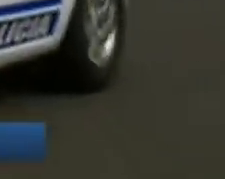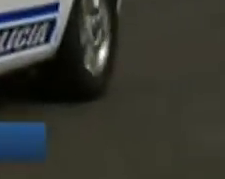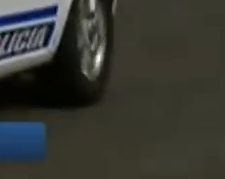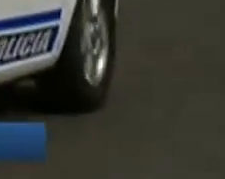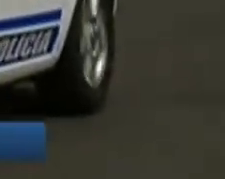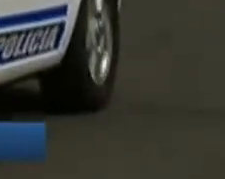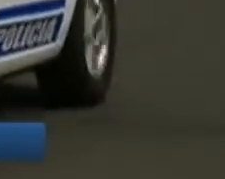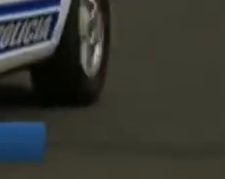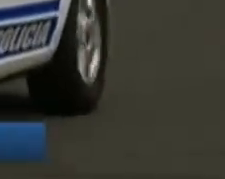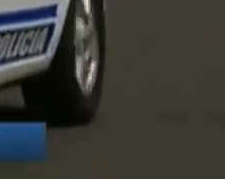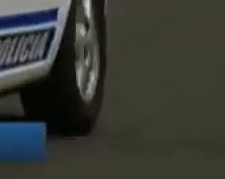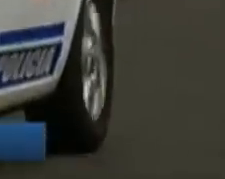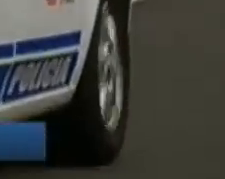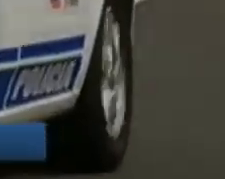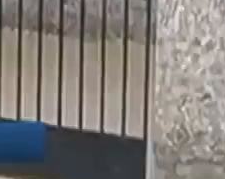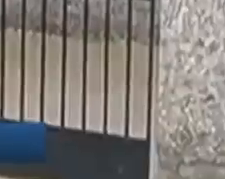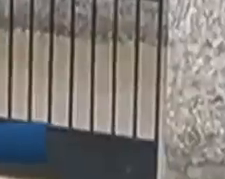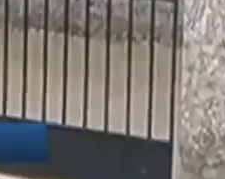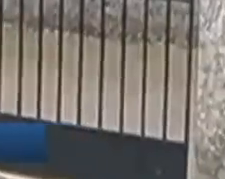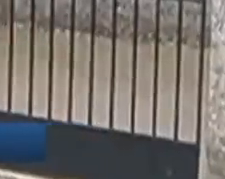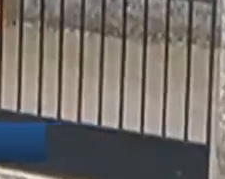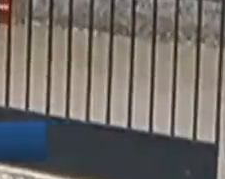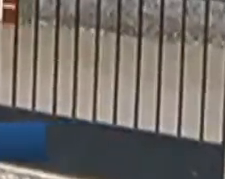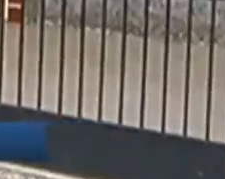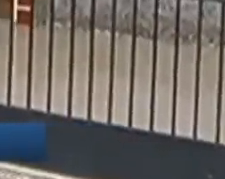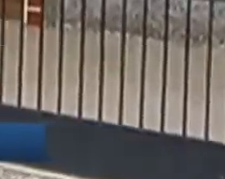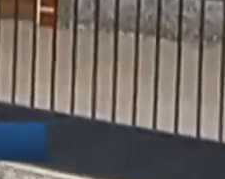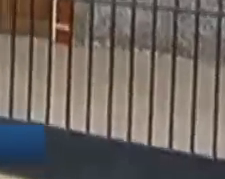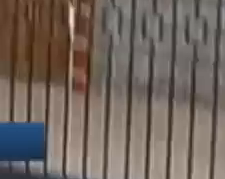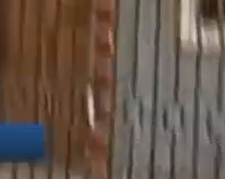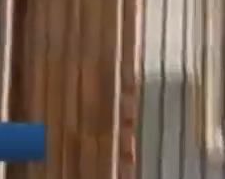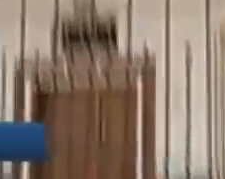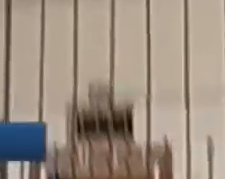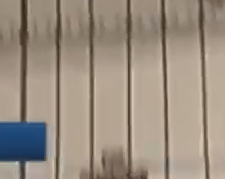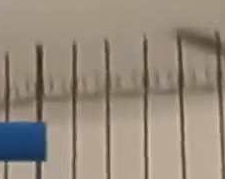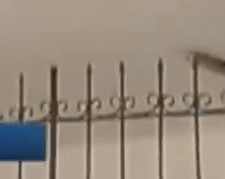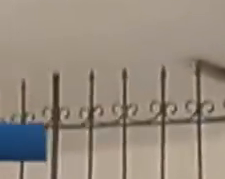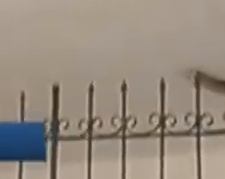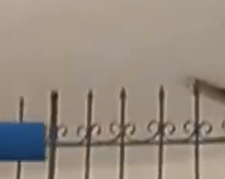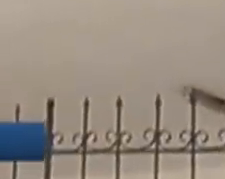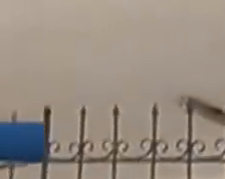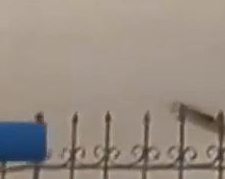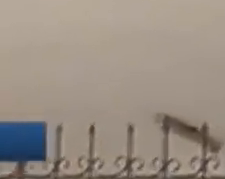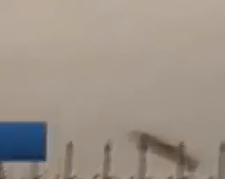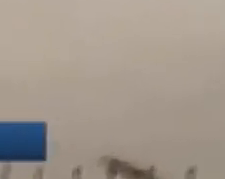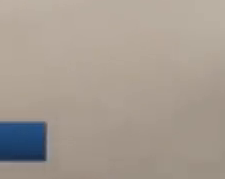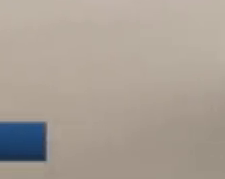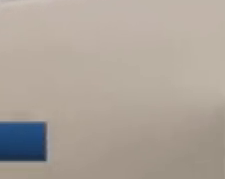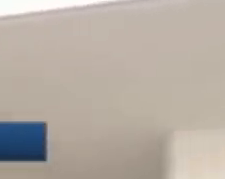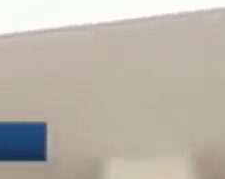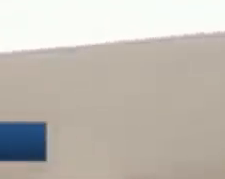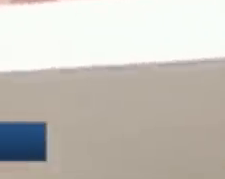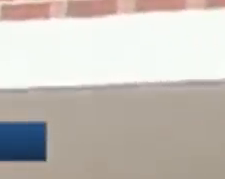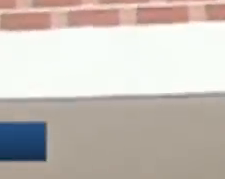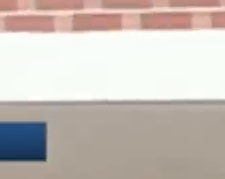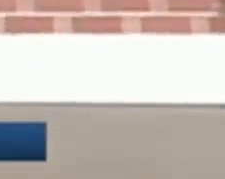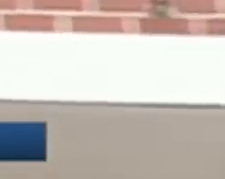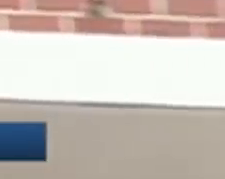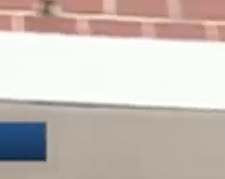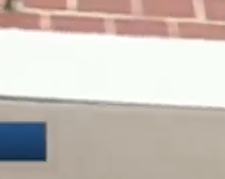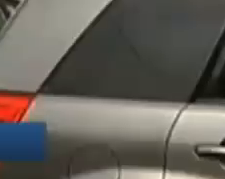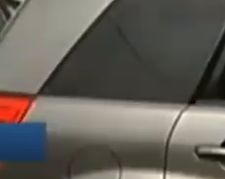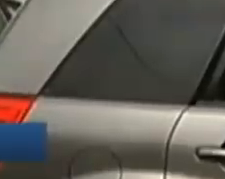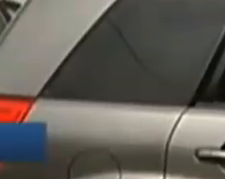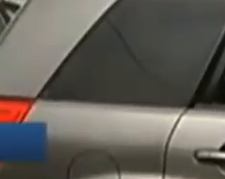en la noticia de la comunidad en nuestro segmento preguntando al experto trataremos el tema casa asegura por el